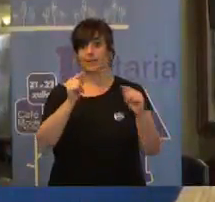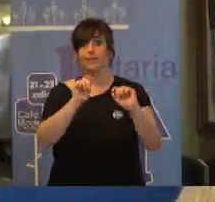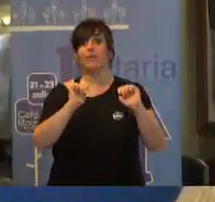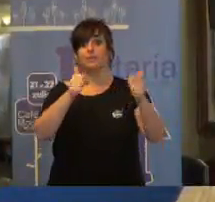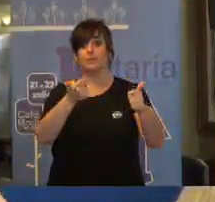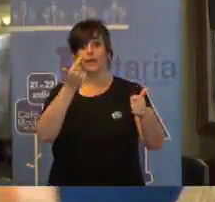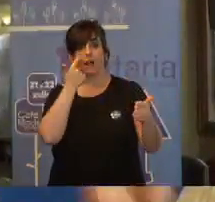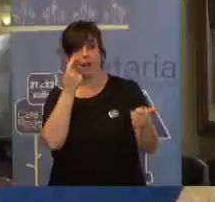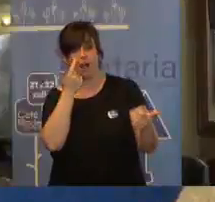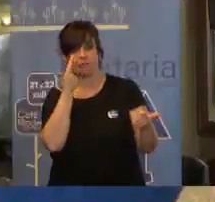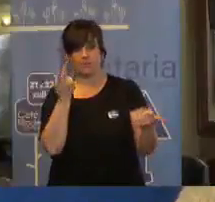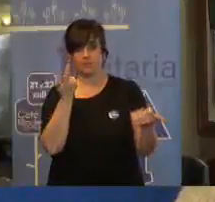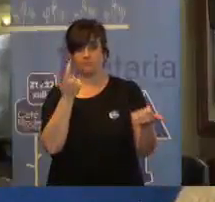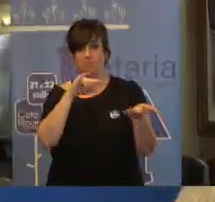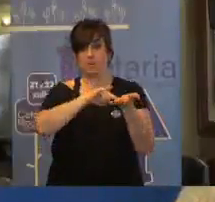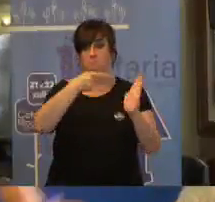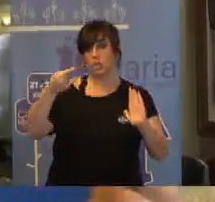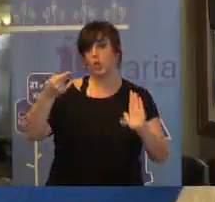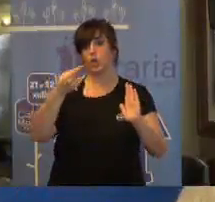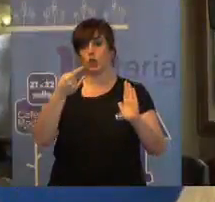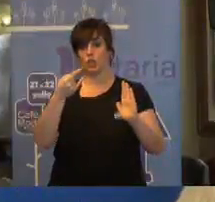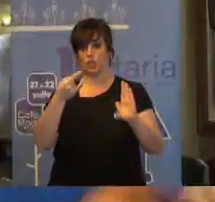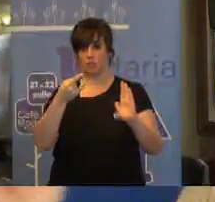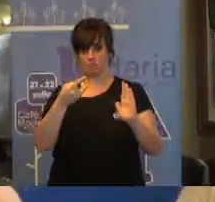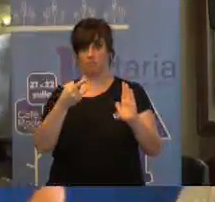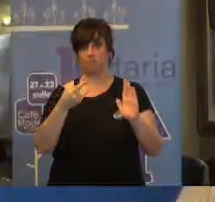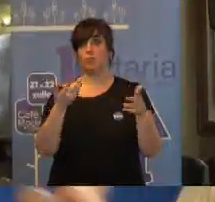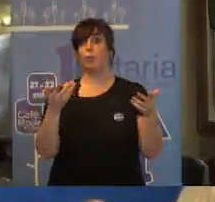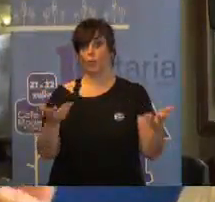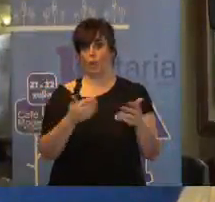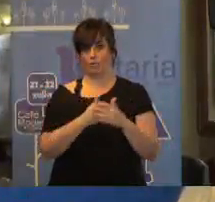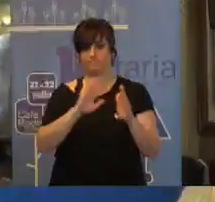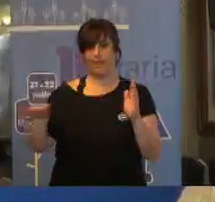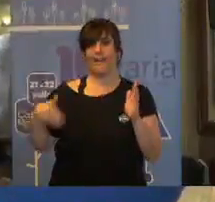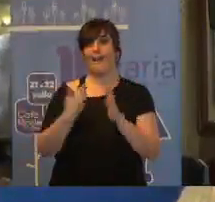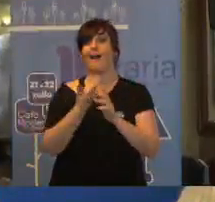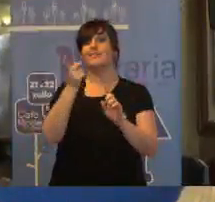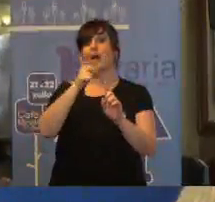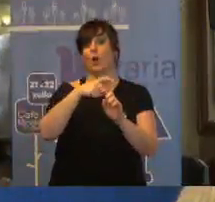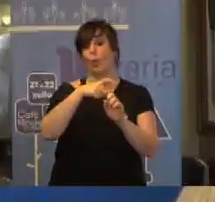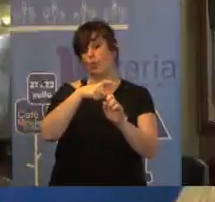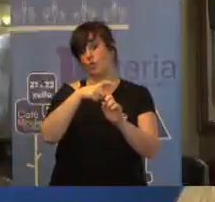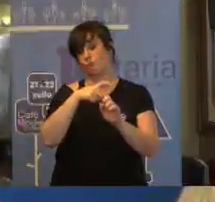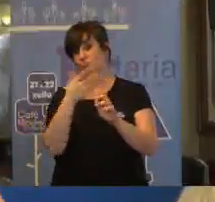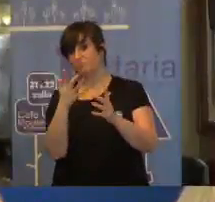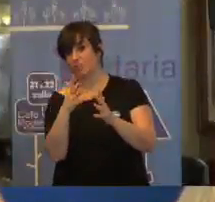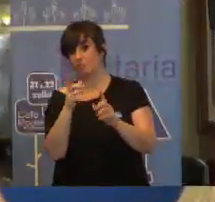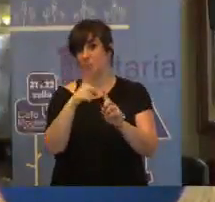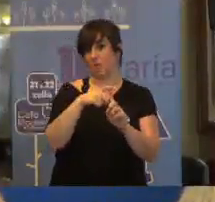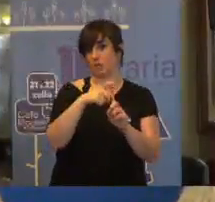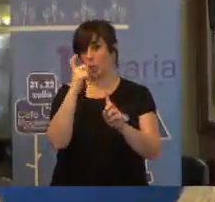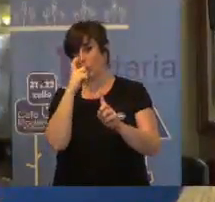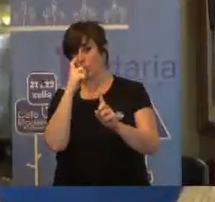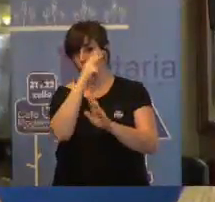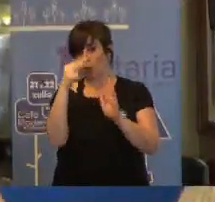ser un pouco a metodoloxía de agora a maio, xuño do ano 2019, iniciouse xa